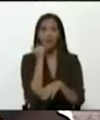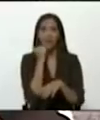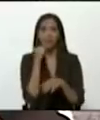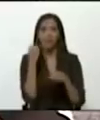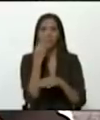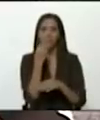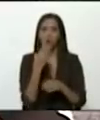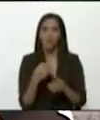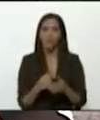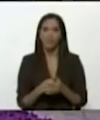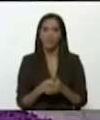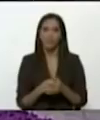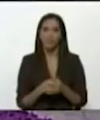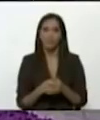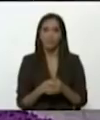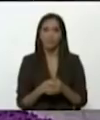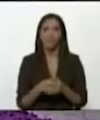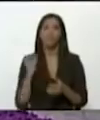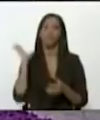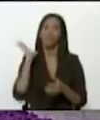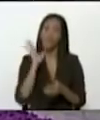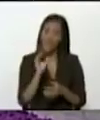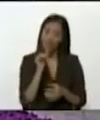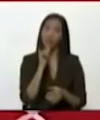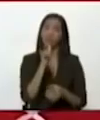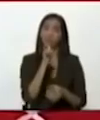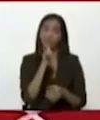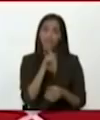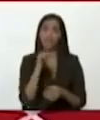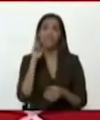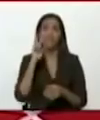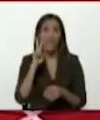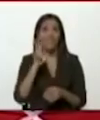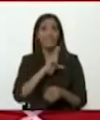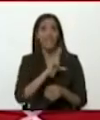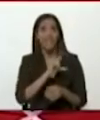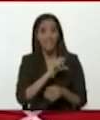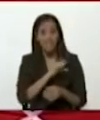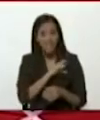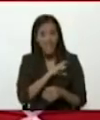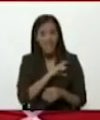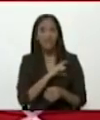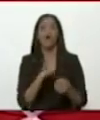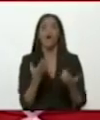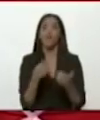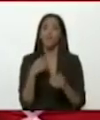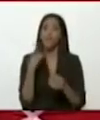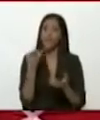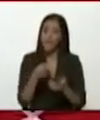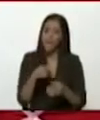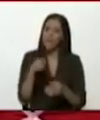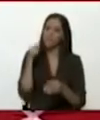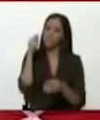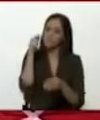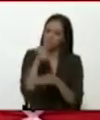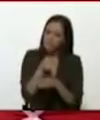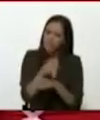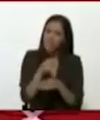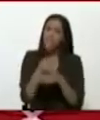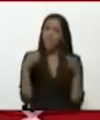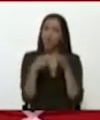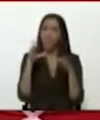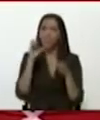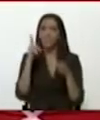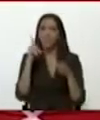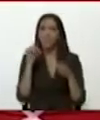de Miraflores. Vengo denunciando, pero en el caso del 23 de enero hay una gran provocación de grupos del